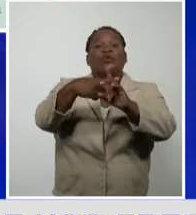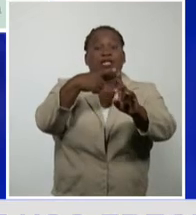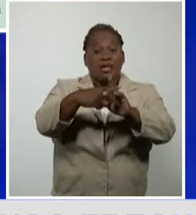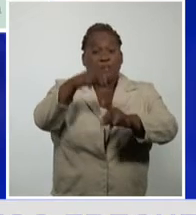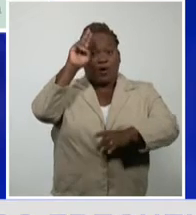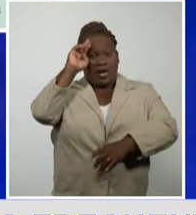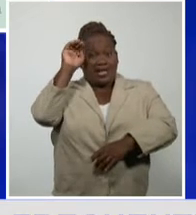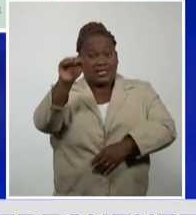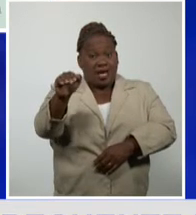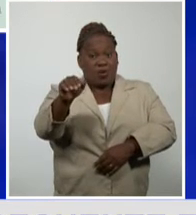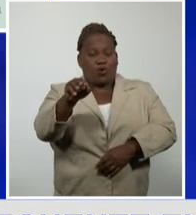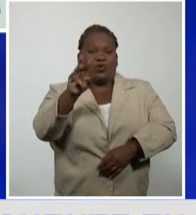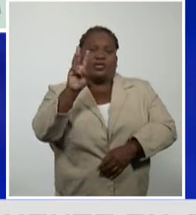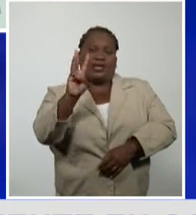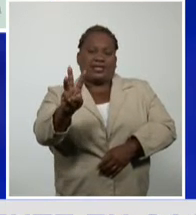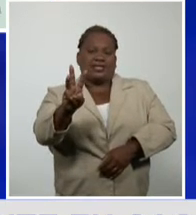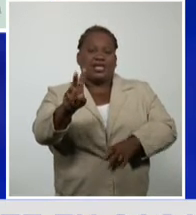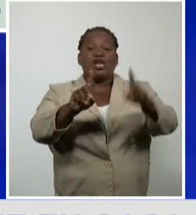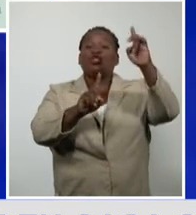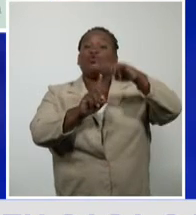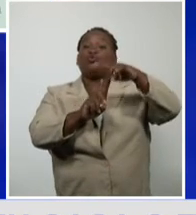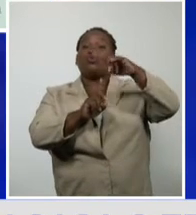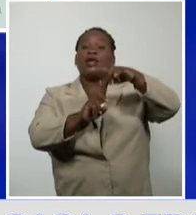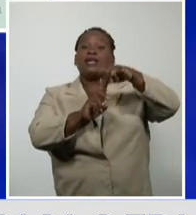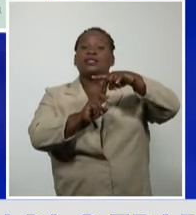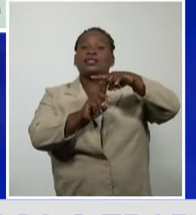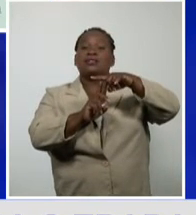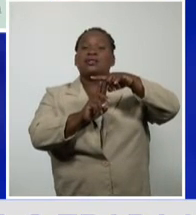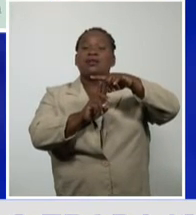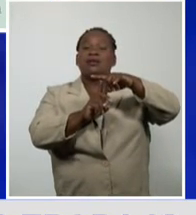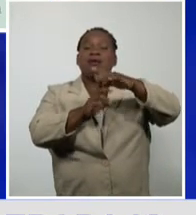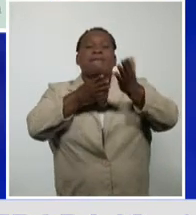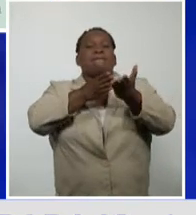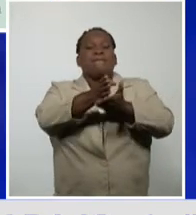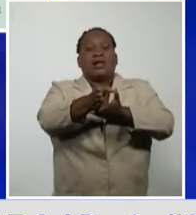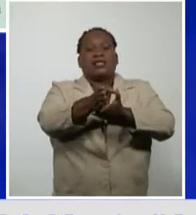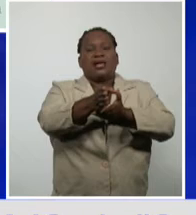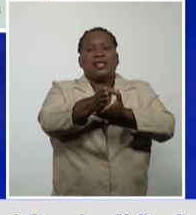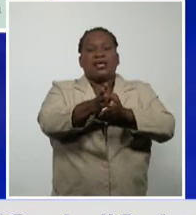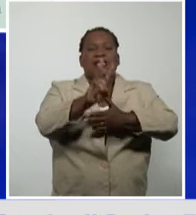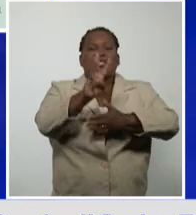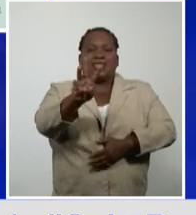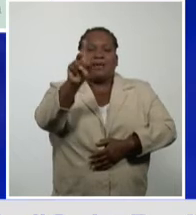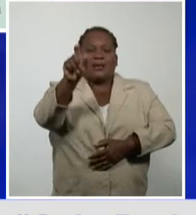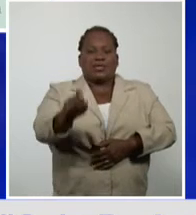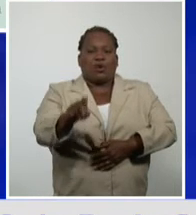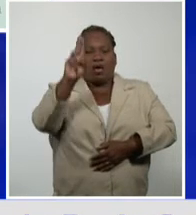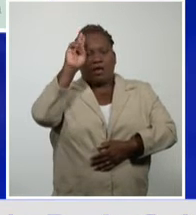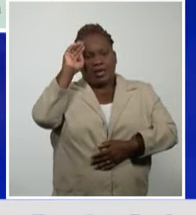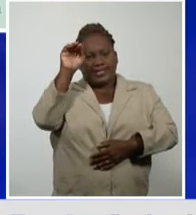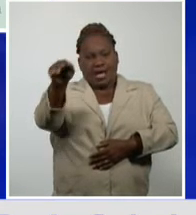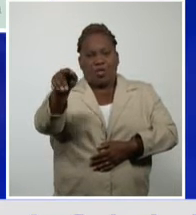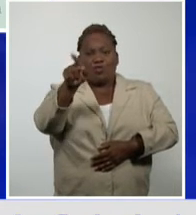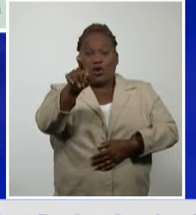provincia. Las Tunas mantiene 3 pacientes ingresados de los